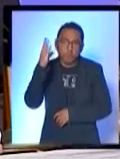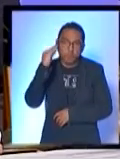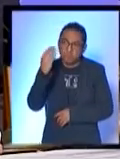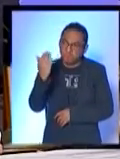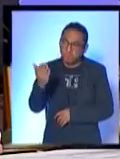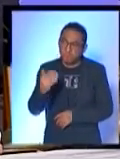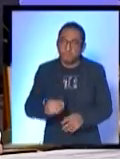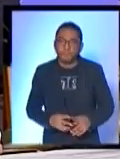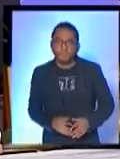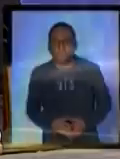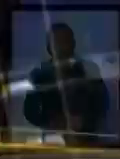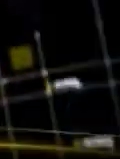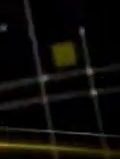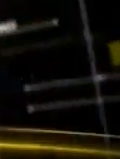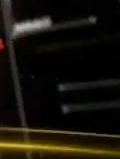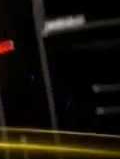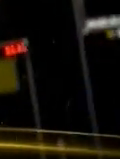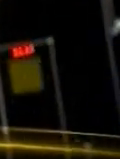escuchamos.